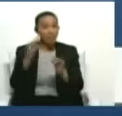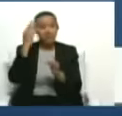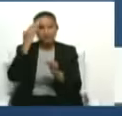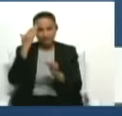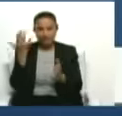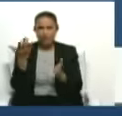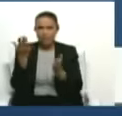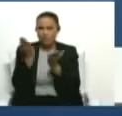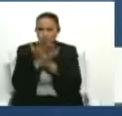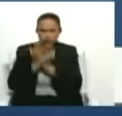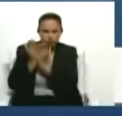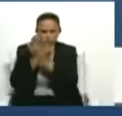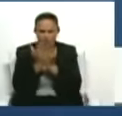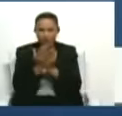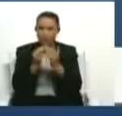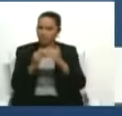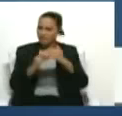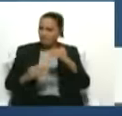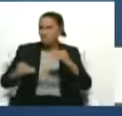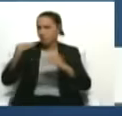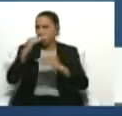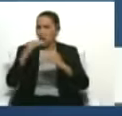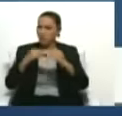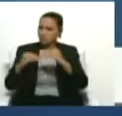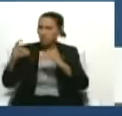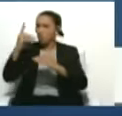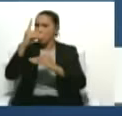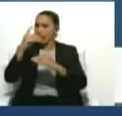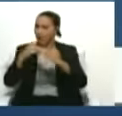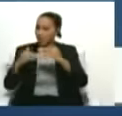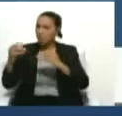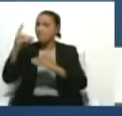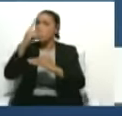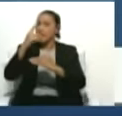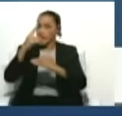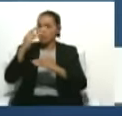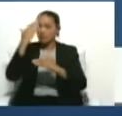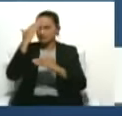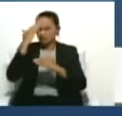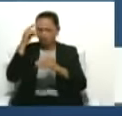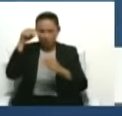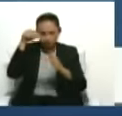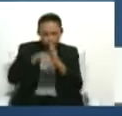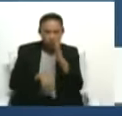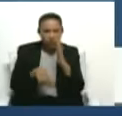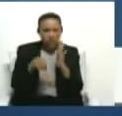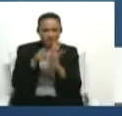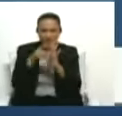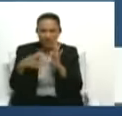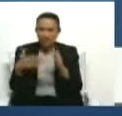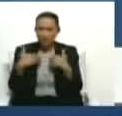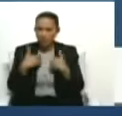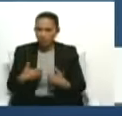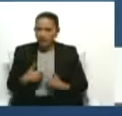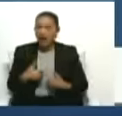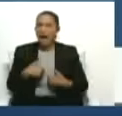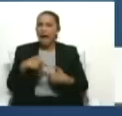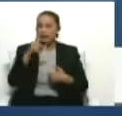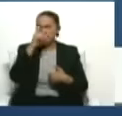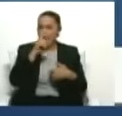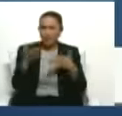hemos estudiado en posgrado y lo que hemos sido como activistas de derechos humanos en esta materia de los años 70, 80, 90 hasta la